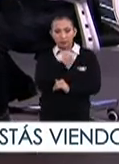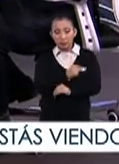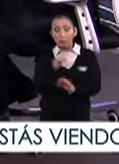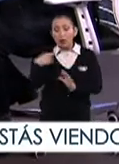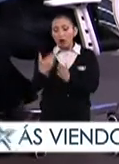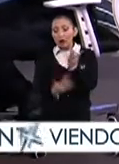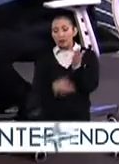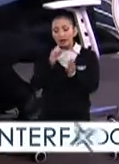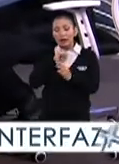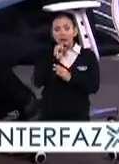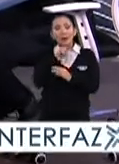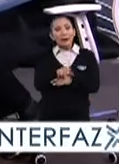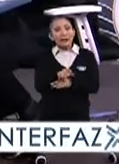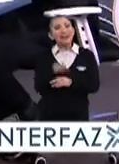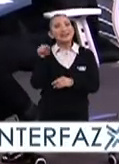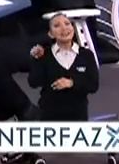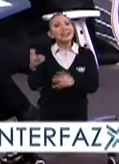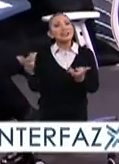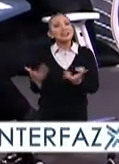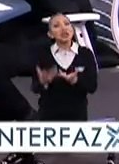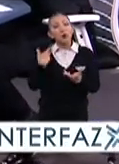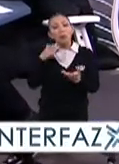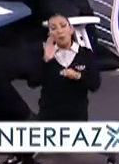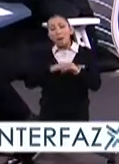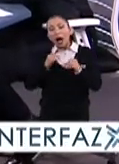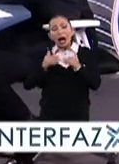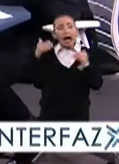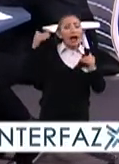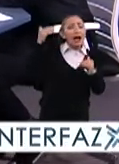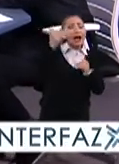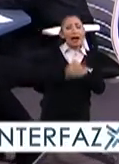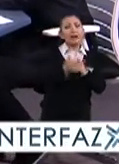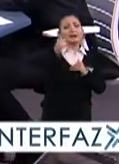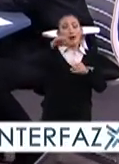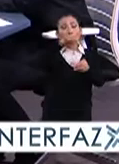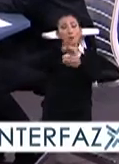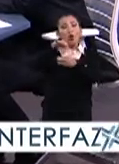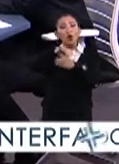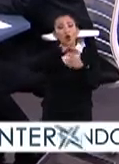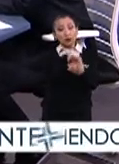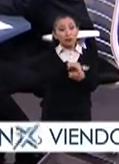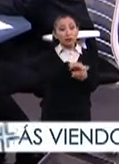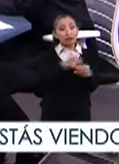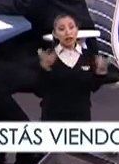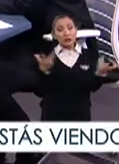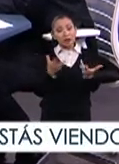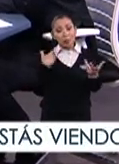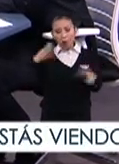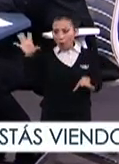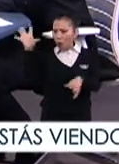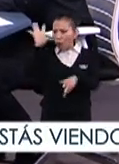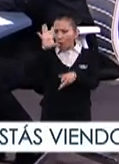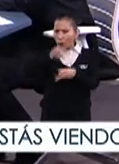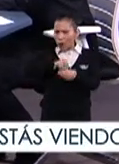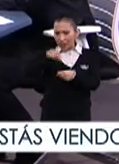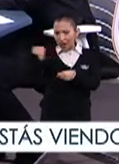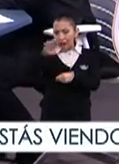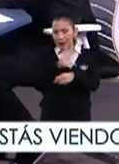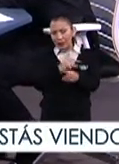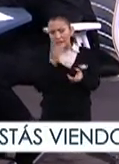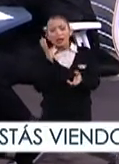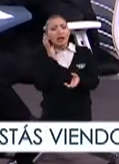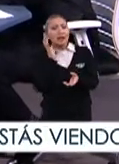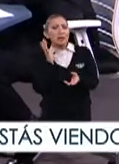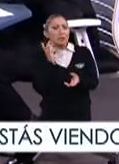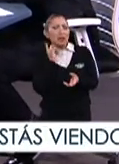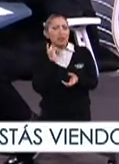el registro, Mariana Cristina, sino también se logró traspasar la barrera en la votación y logramos una integración, al menos en el Congreso de la Ciudad de